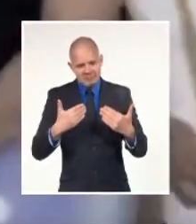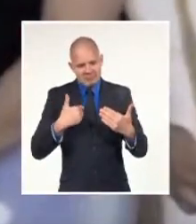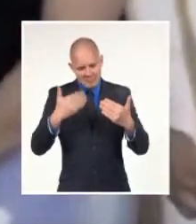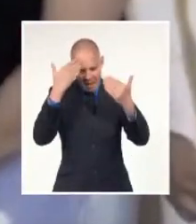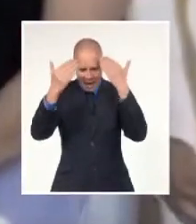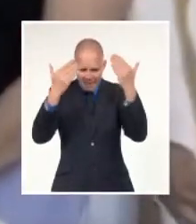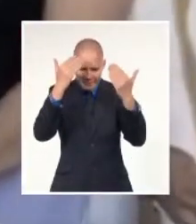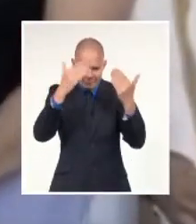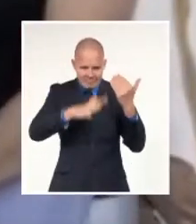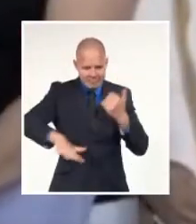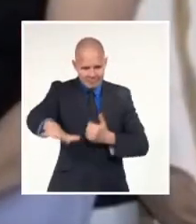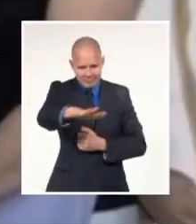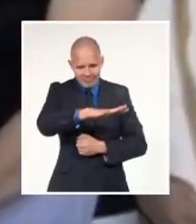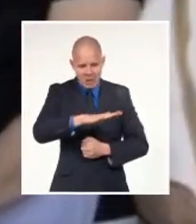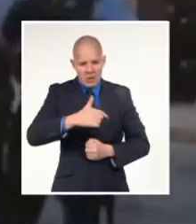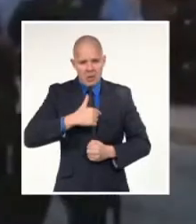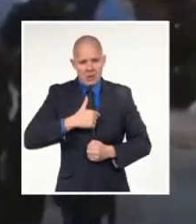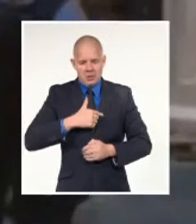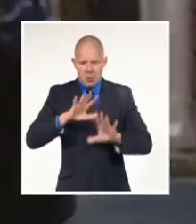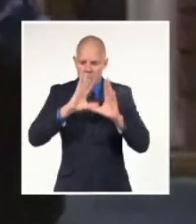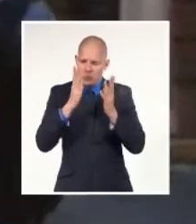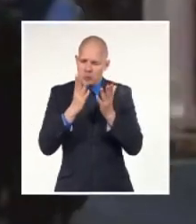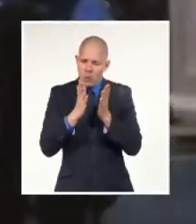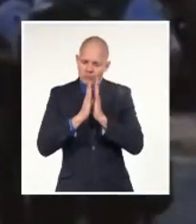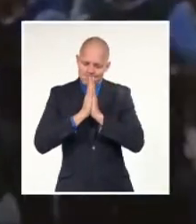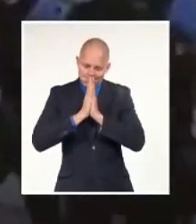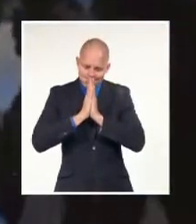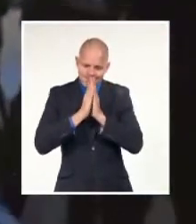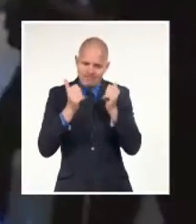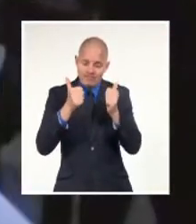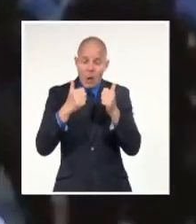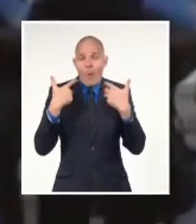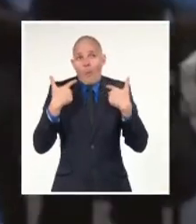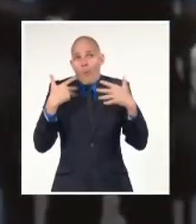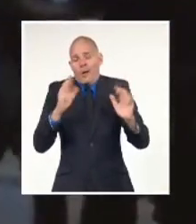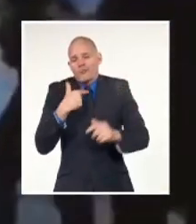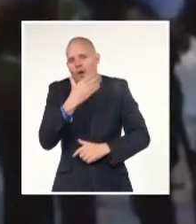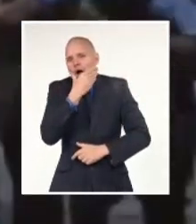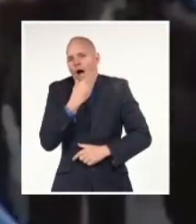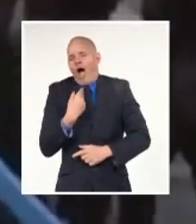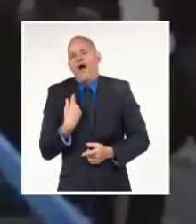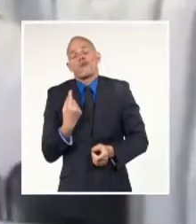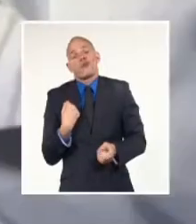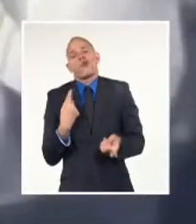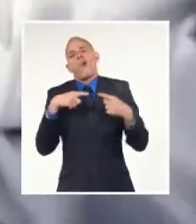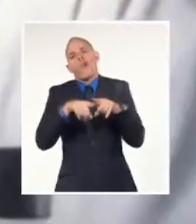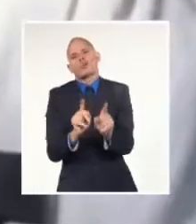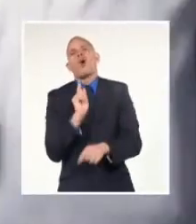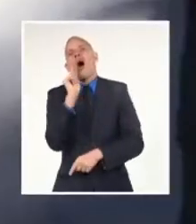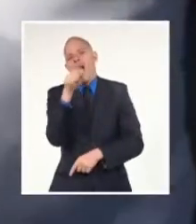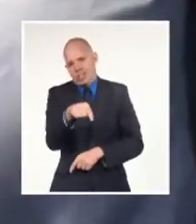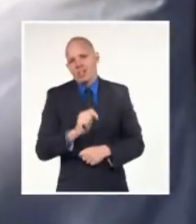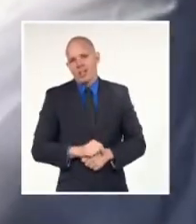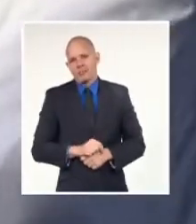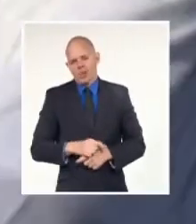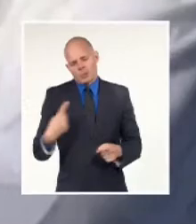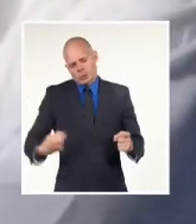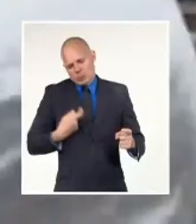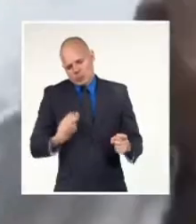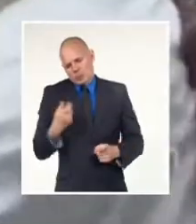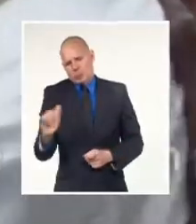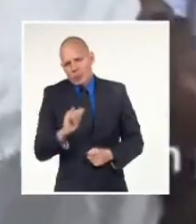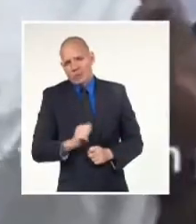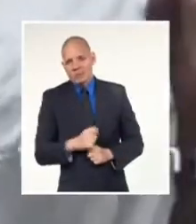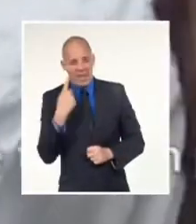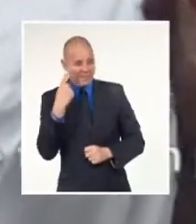admiro. Y que quisiera ser jovencito otra vez, estudiante, para estar allá adentro con ellos, luchando. Ellos nos están